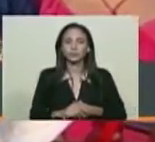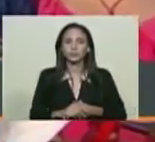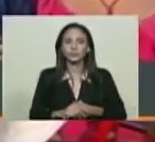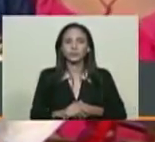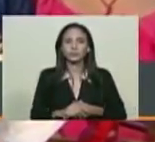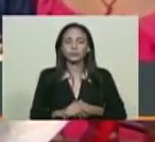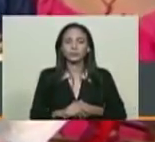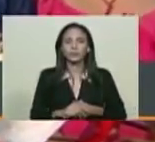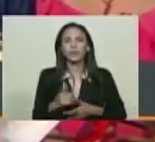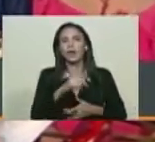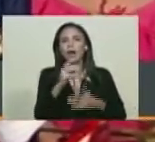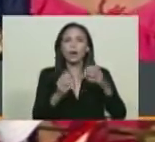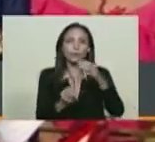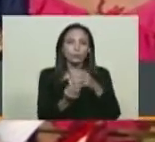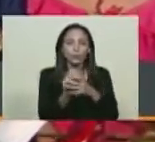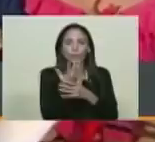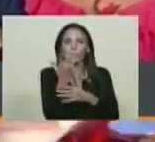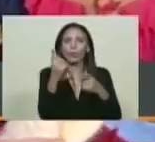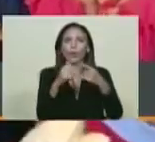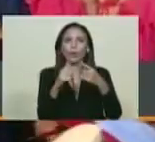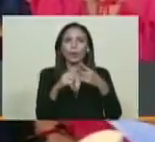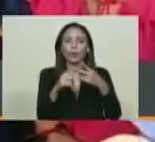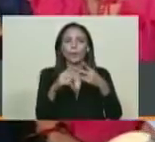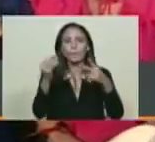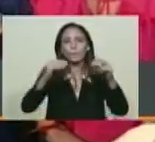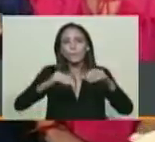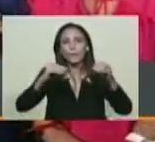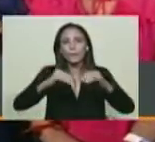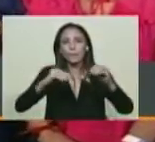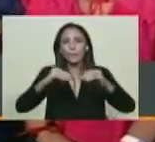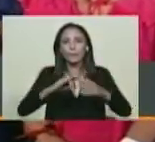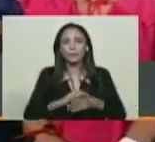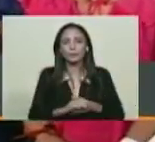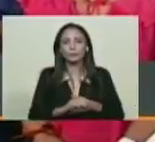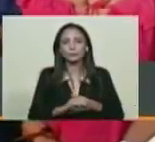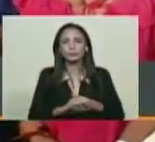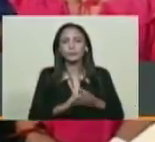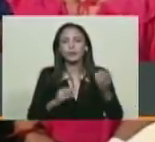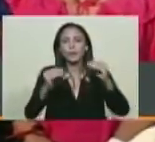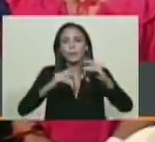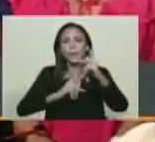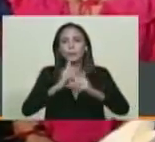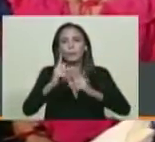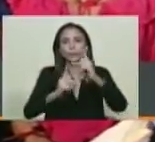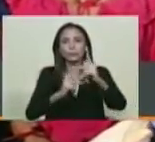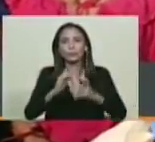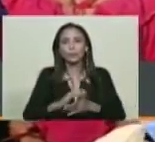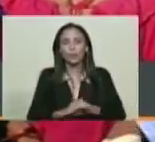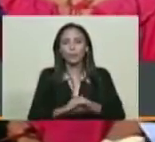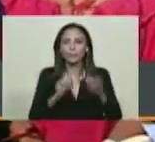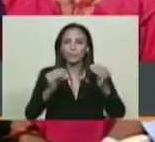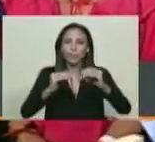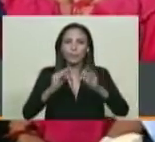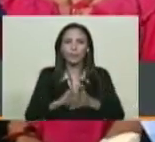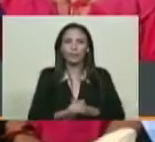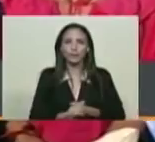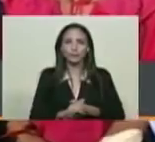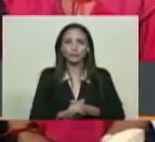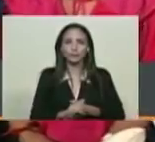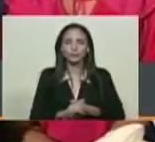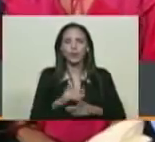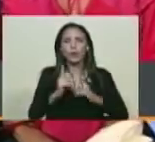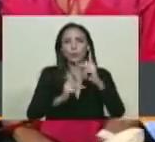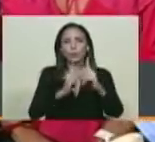De paso de flores, tenemos hortalizas, tenemos otro producto que se llama el vetiver, que es